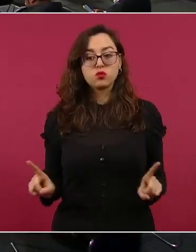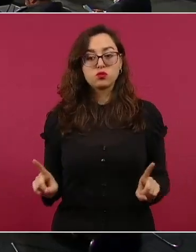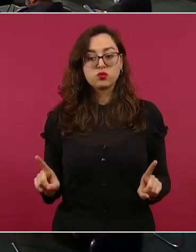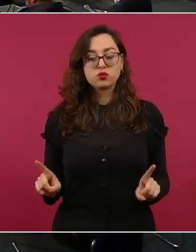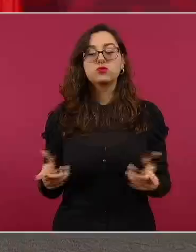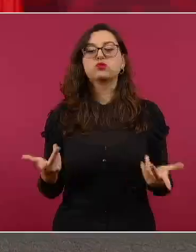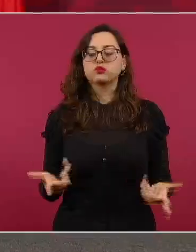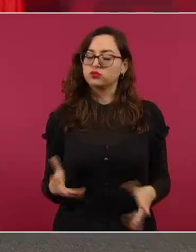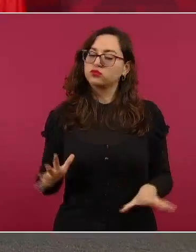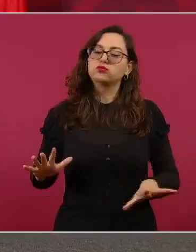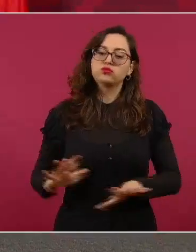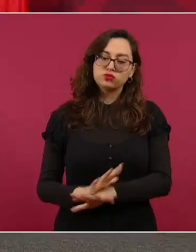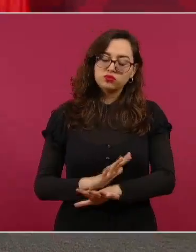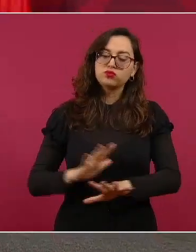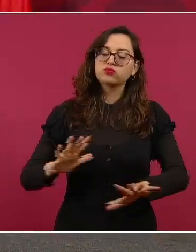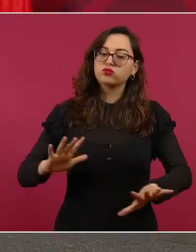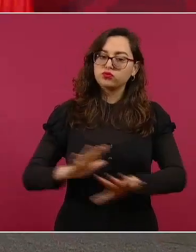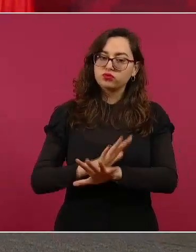estos cambios.